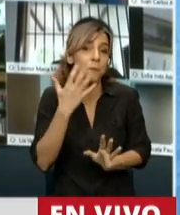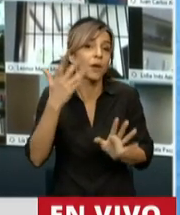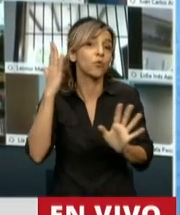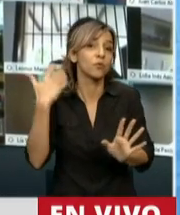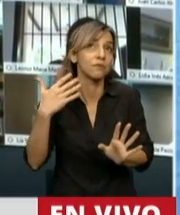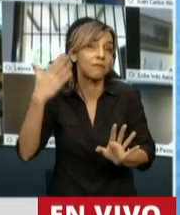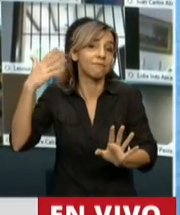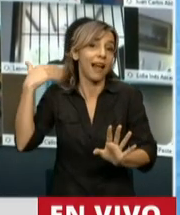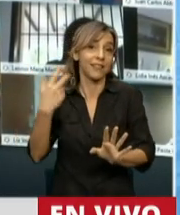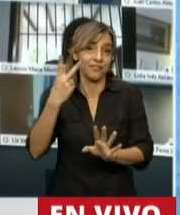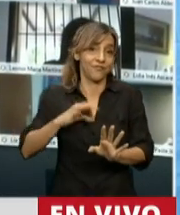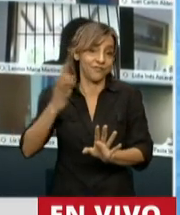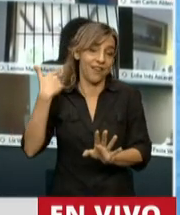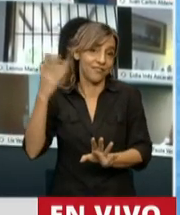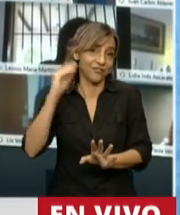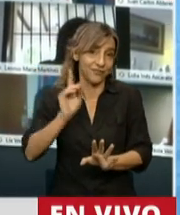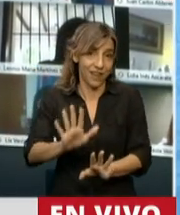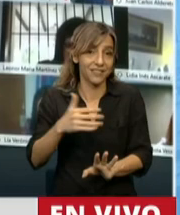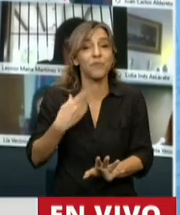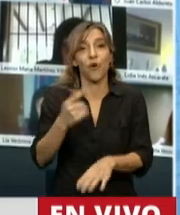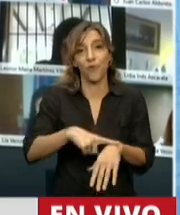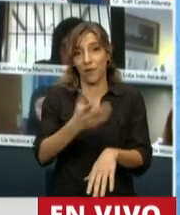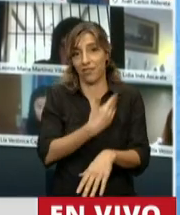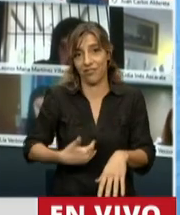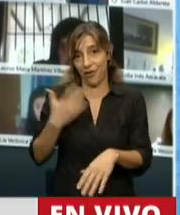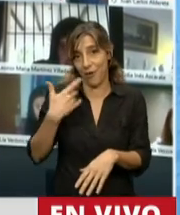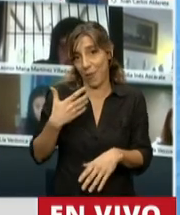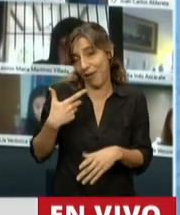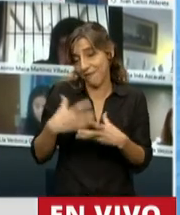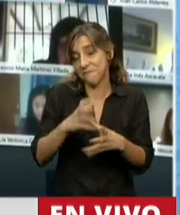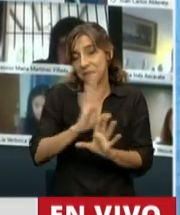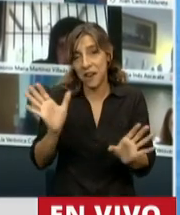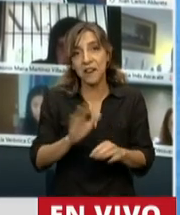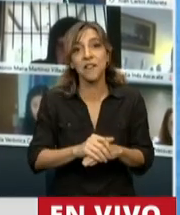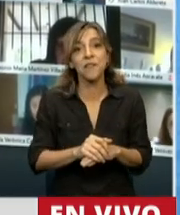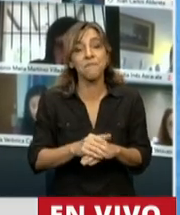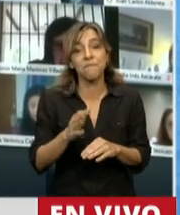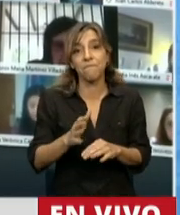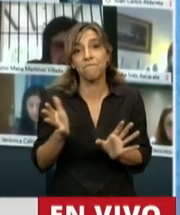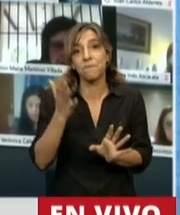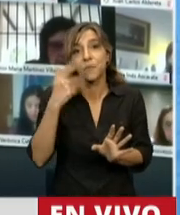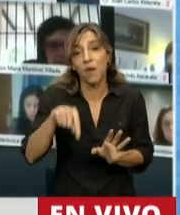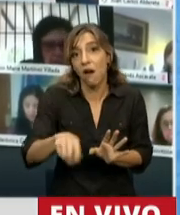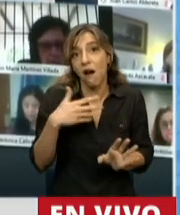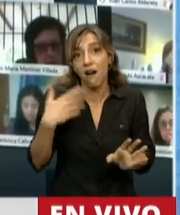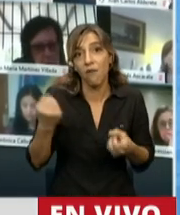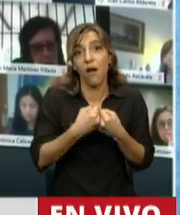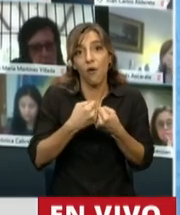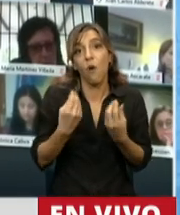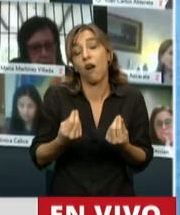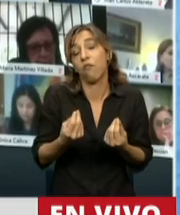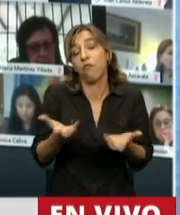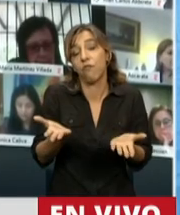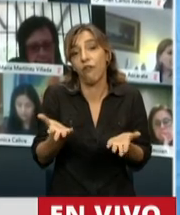oficialismo hace 2 años o hace 1 año. Creo que el término en que se acordó, podríamos haber llegado a eso antes del